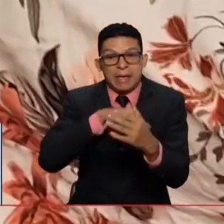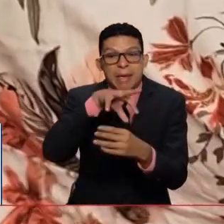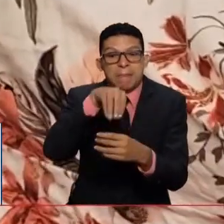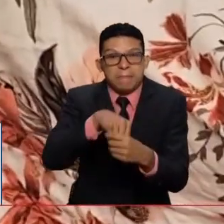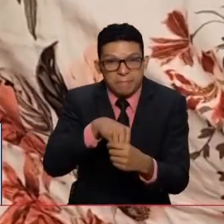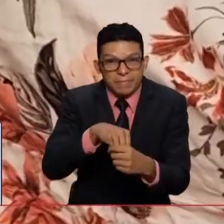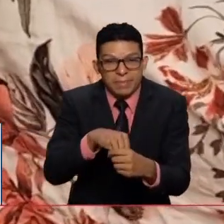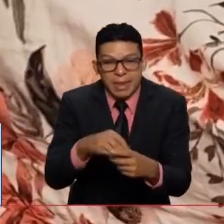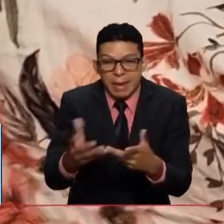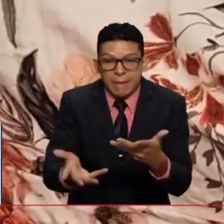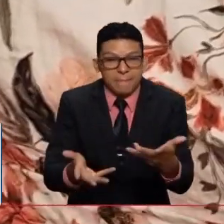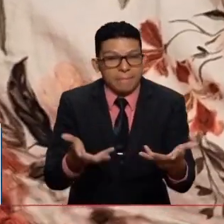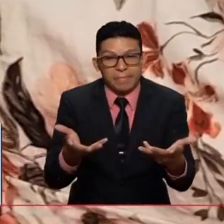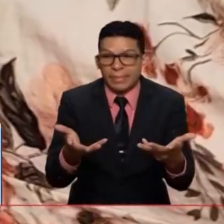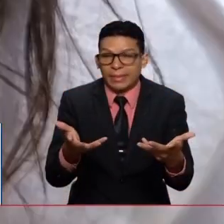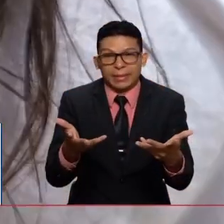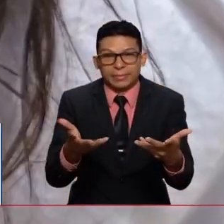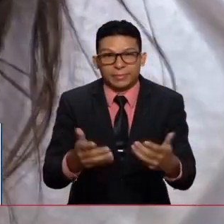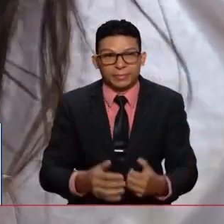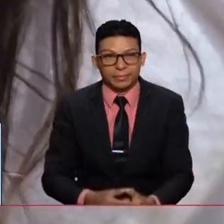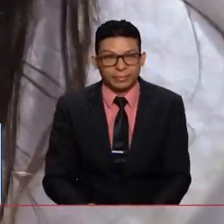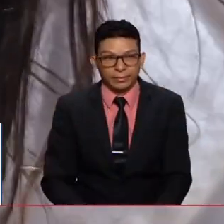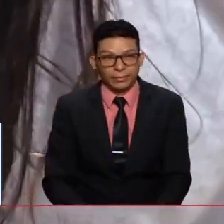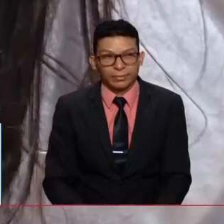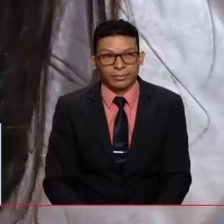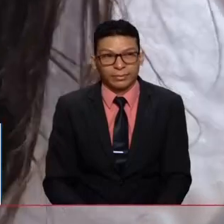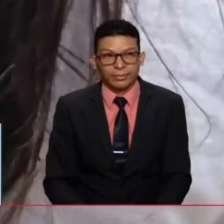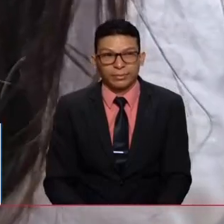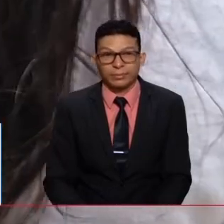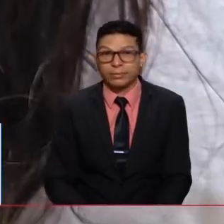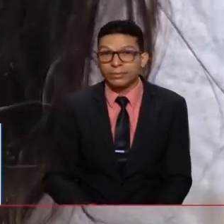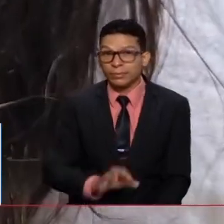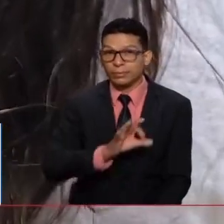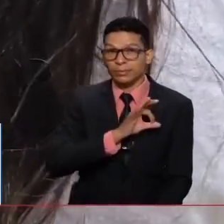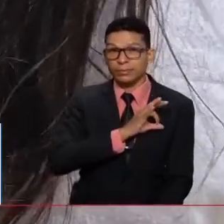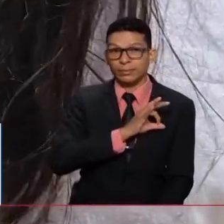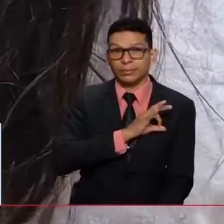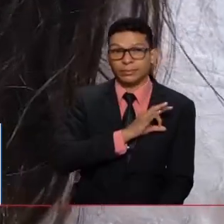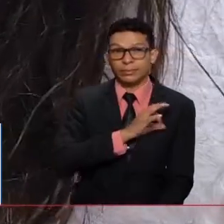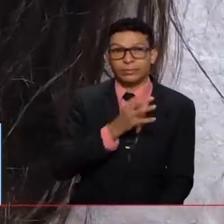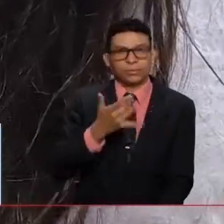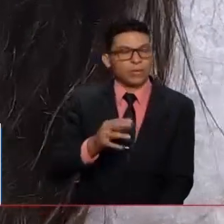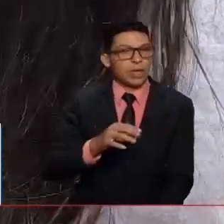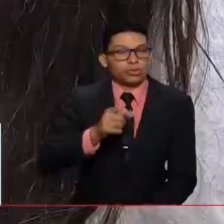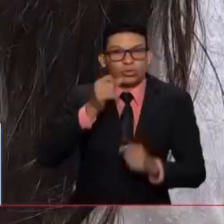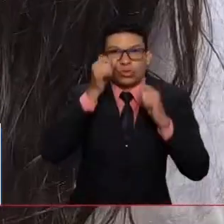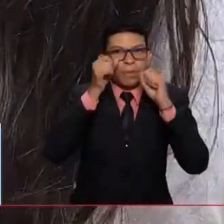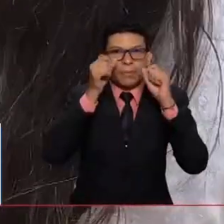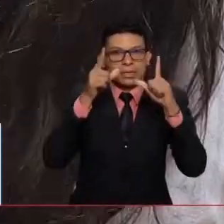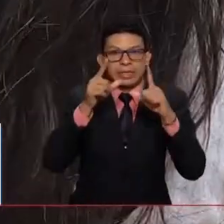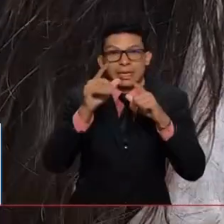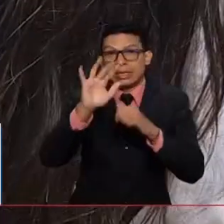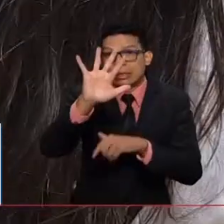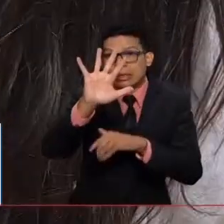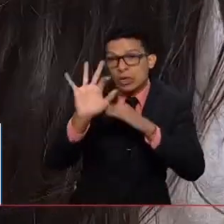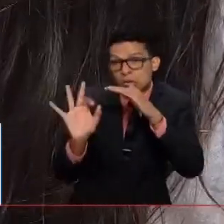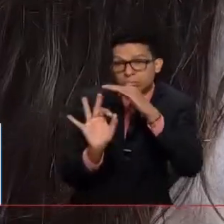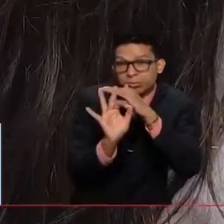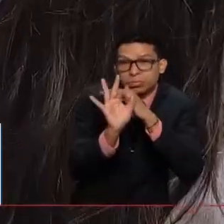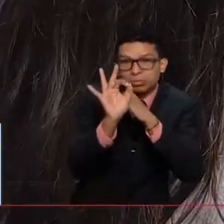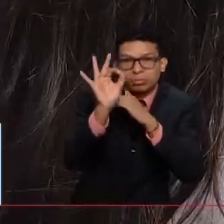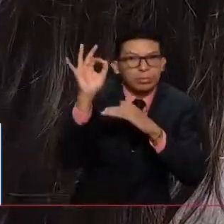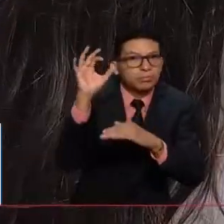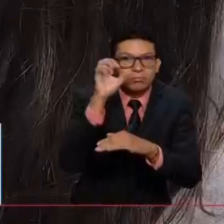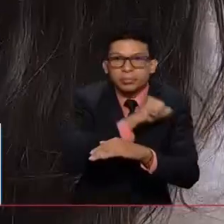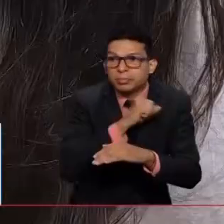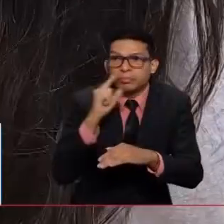centro de todos dos. El día sábado llegaron de imprevisto, tipo 5 de la mañana, que nadie se dio